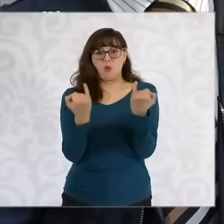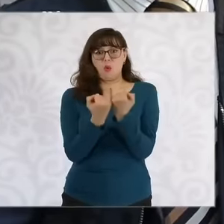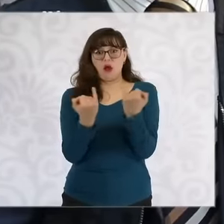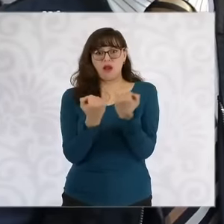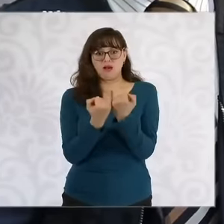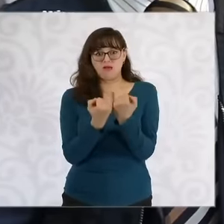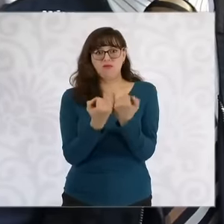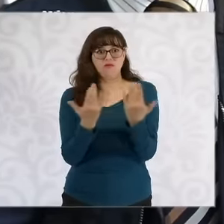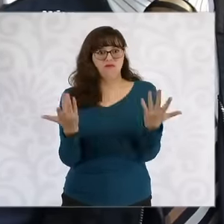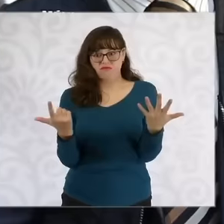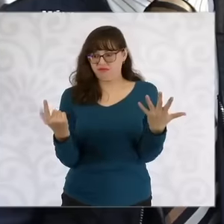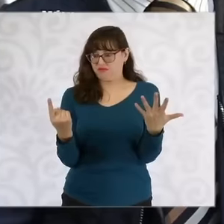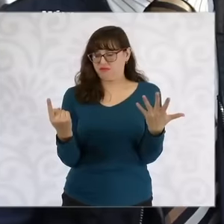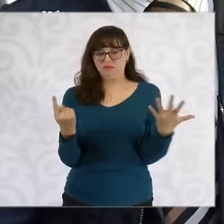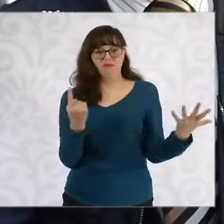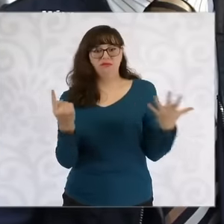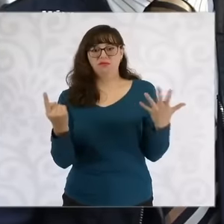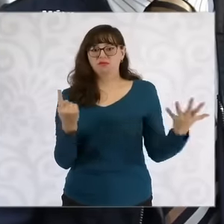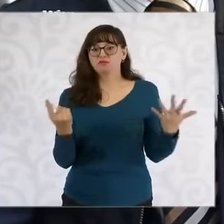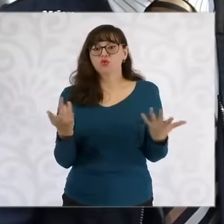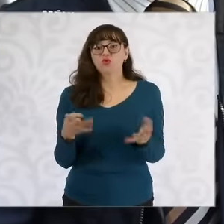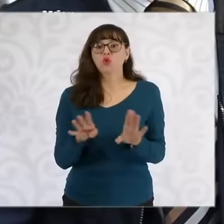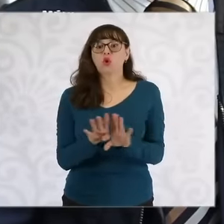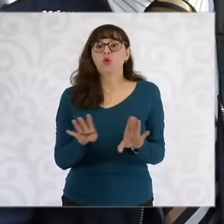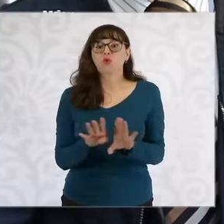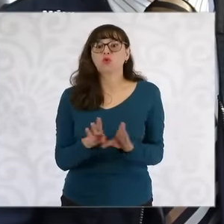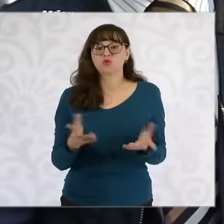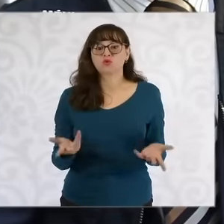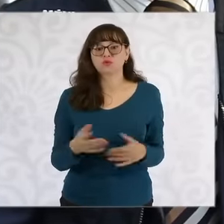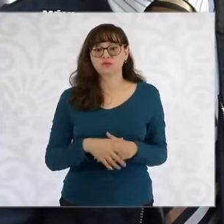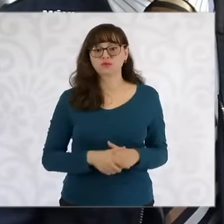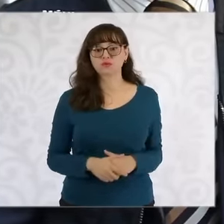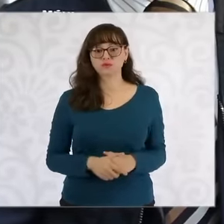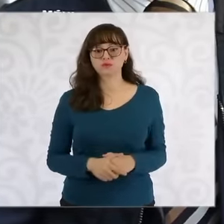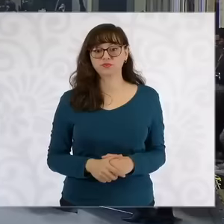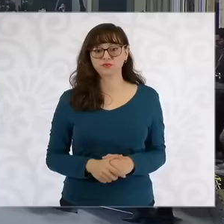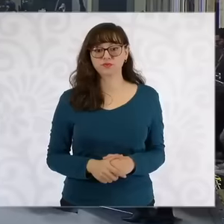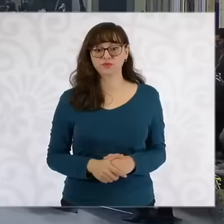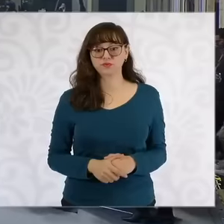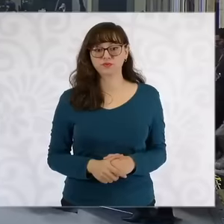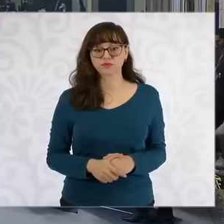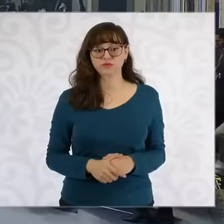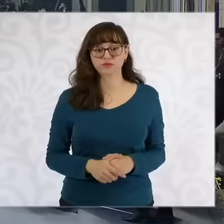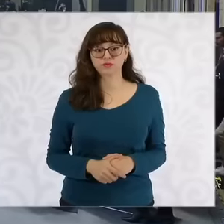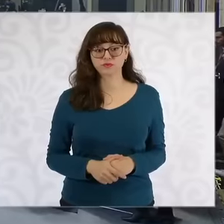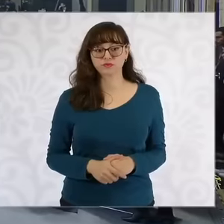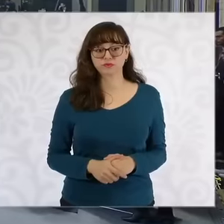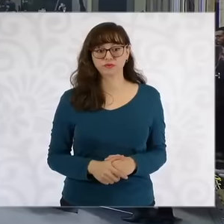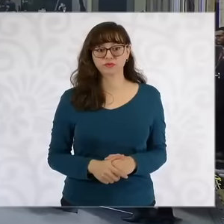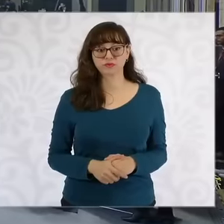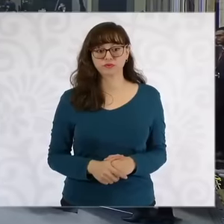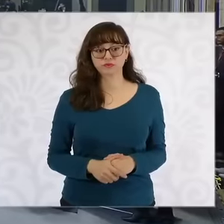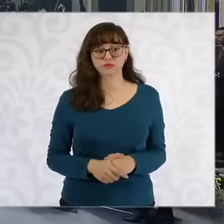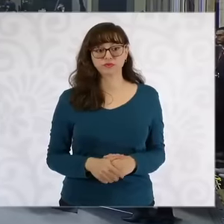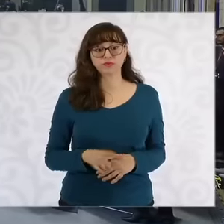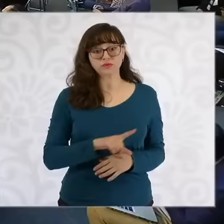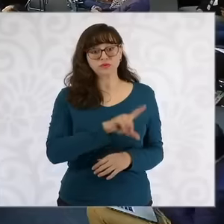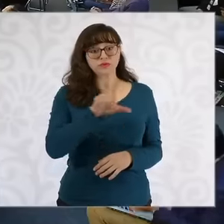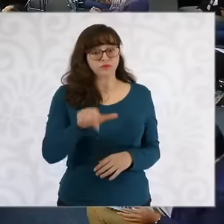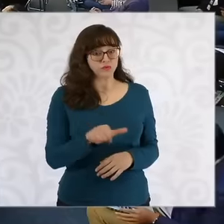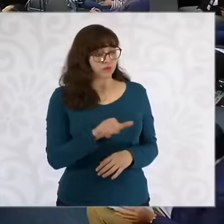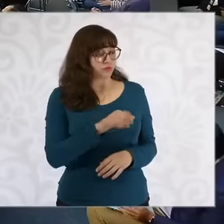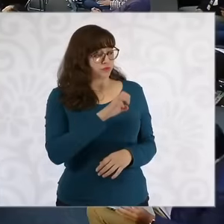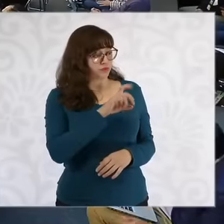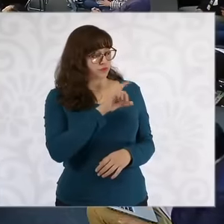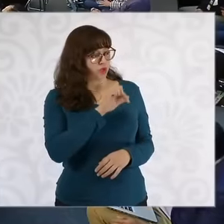de la prevención, también es mejor. Entonces, ¿qué hay al respecto? Esa sería mi segunda pregunta. Gracias. Sí. Claro, y luego le pedimos a Eduardo o a David